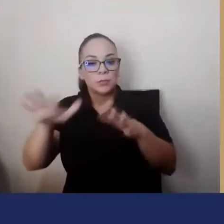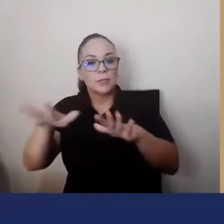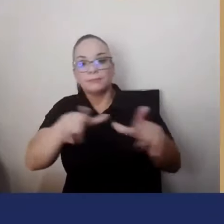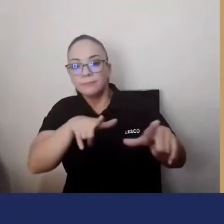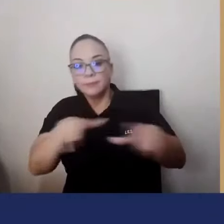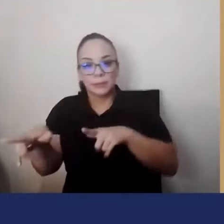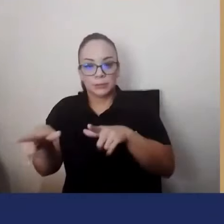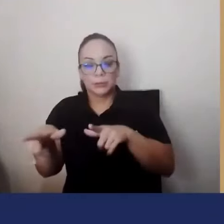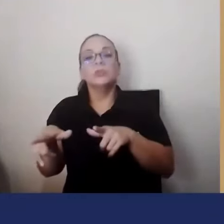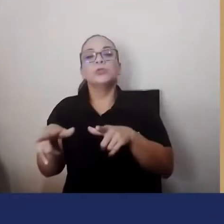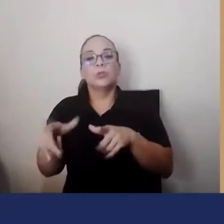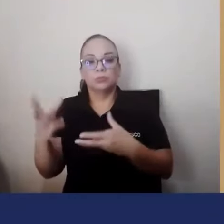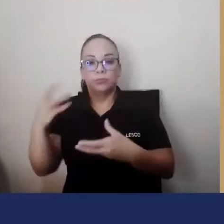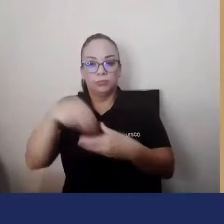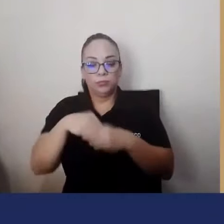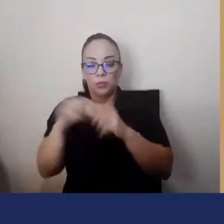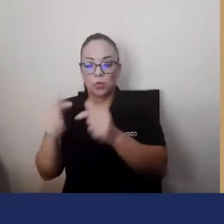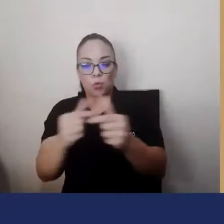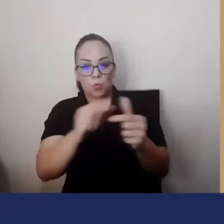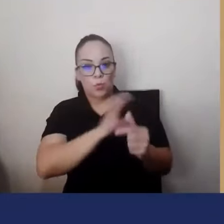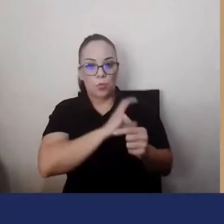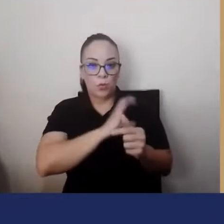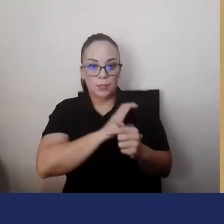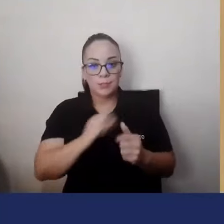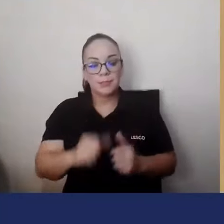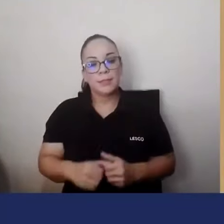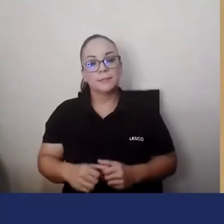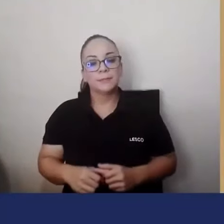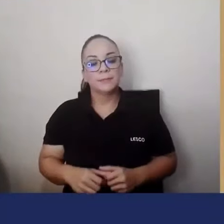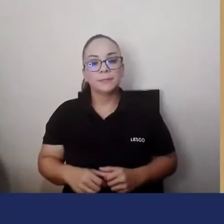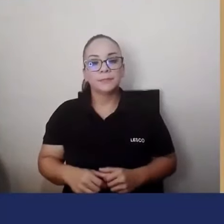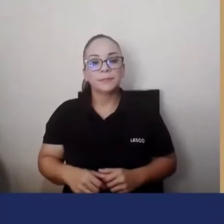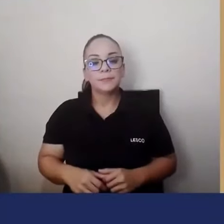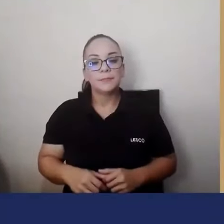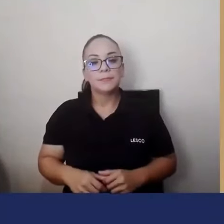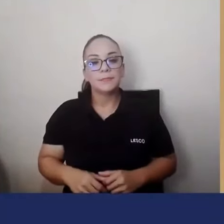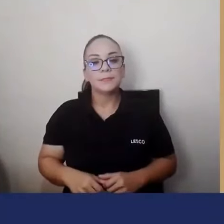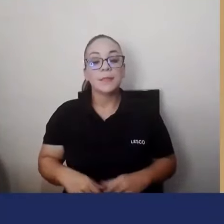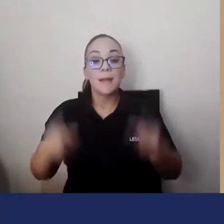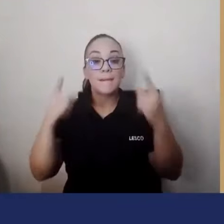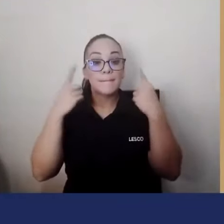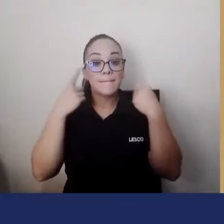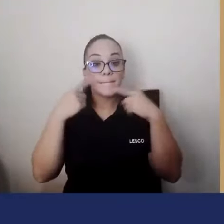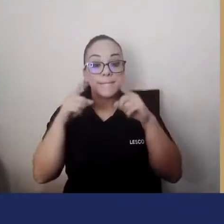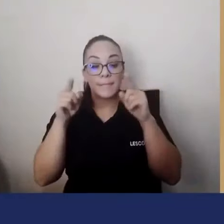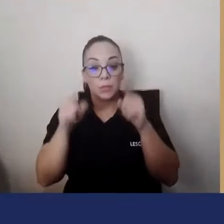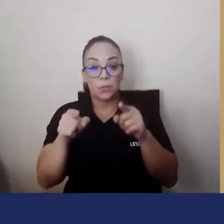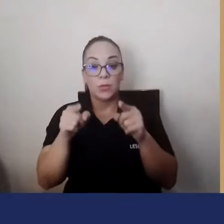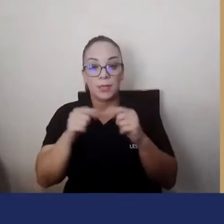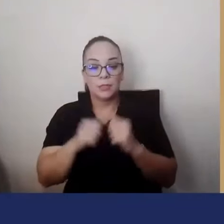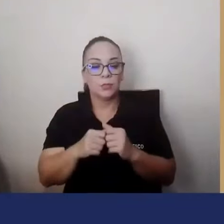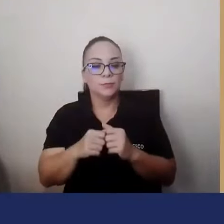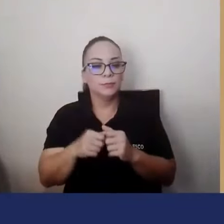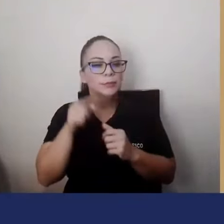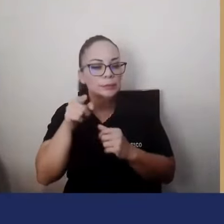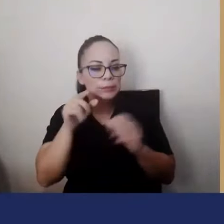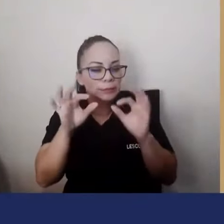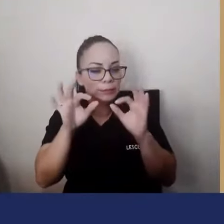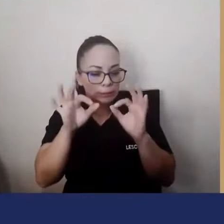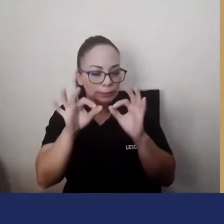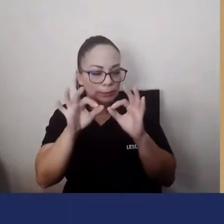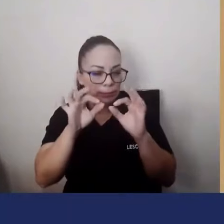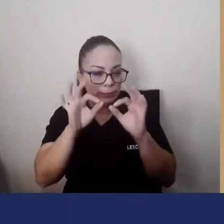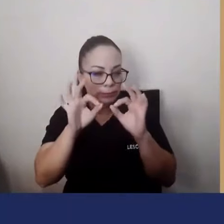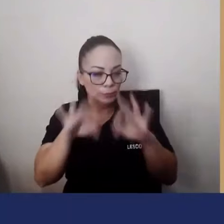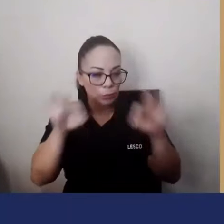los diferentes cuerpos de policía. Para llevar esto al terreno, porque al final es el punto importante, tenemos